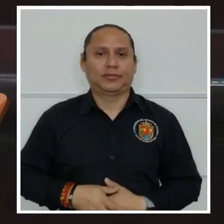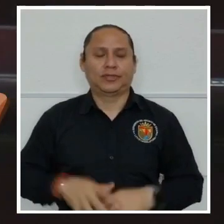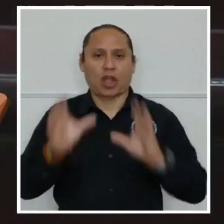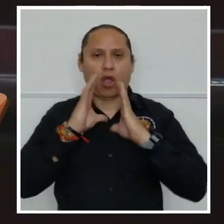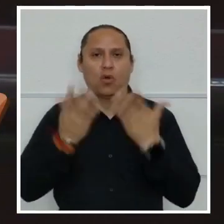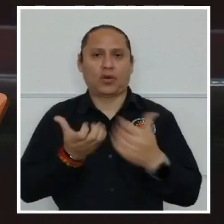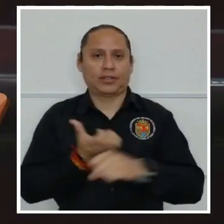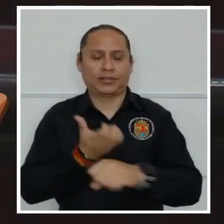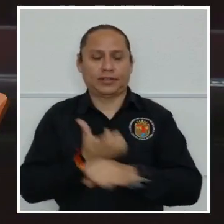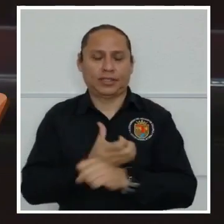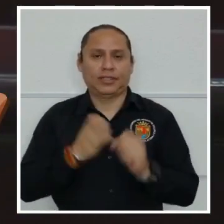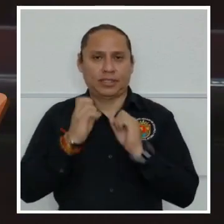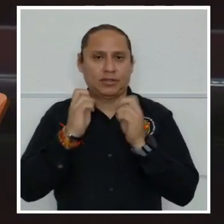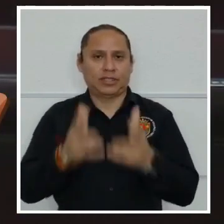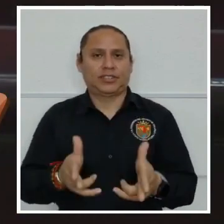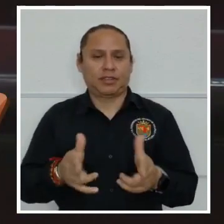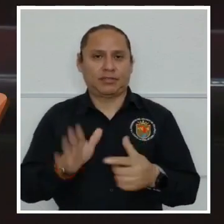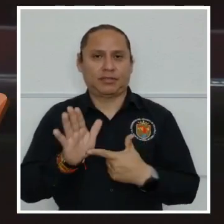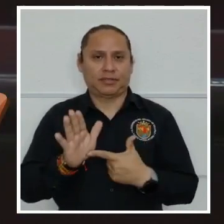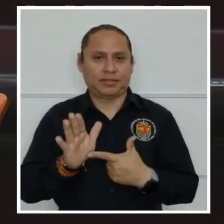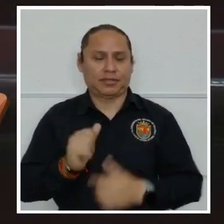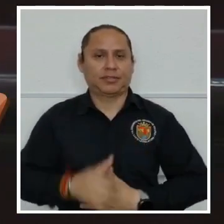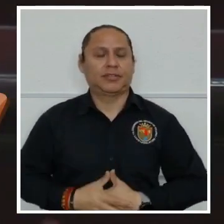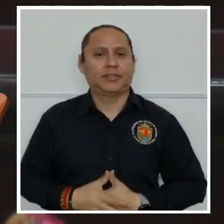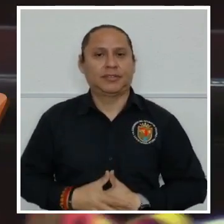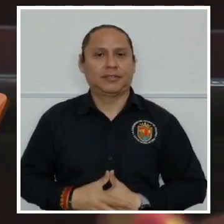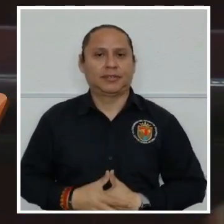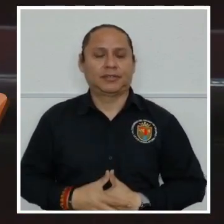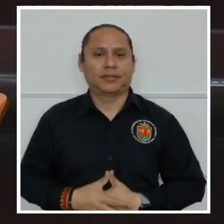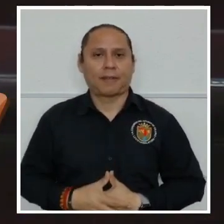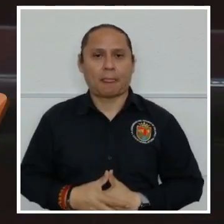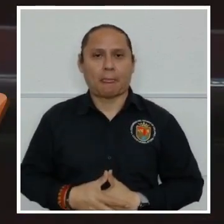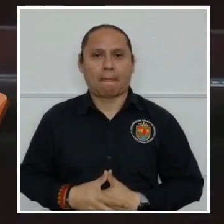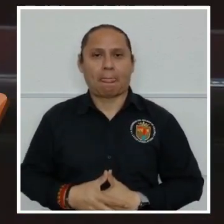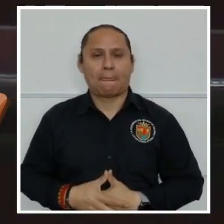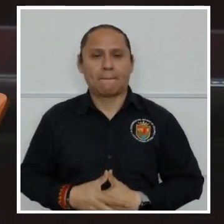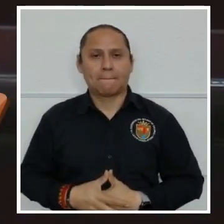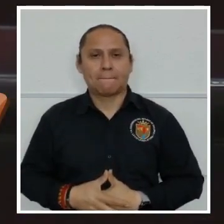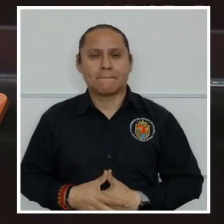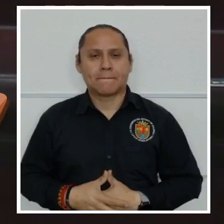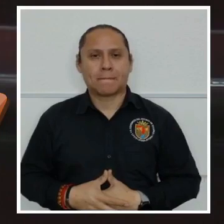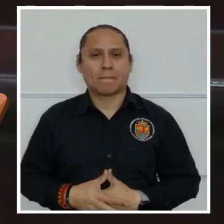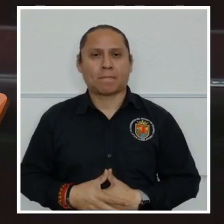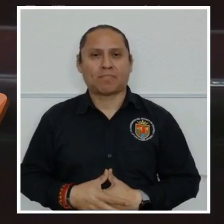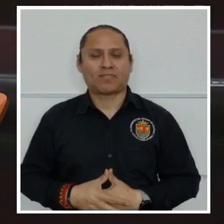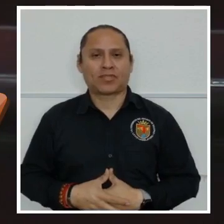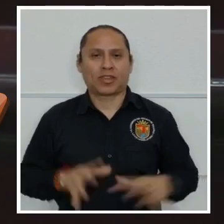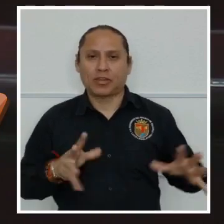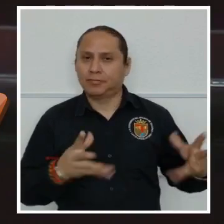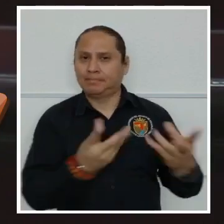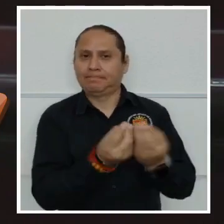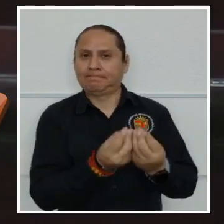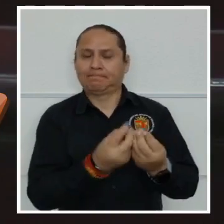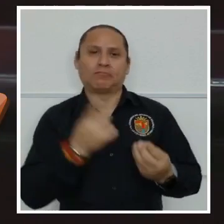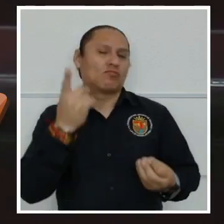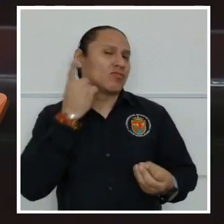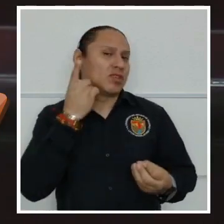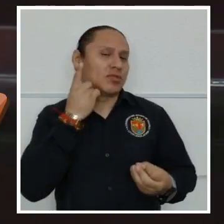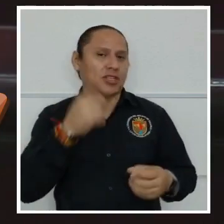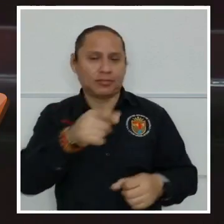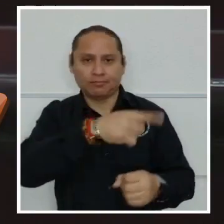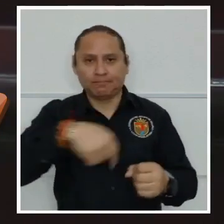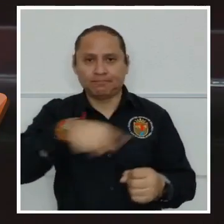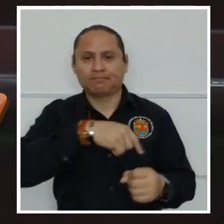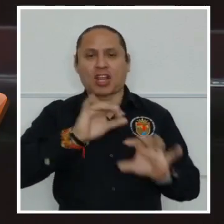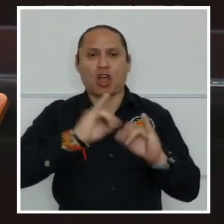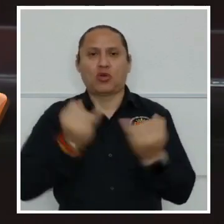del Honorable Congreso del Estado Libre y Soberano de Chiapas presentes. Los suscritos diputados y diputadas